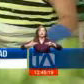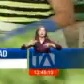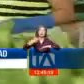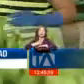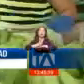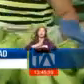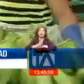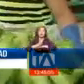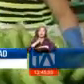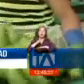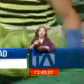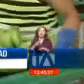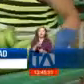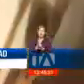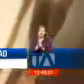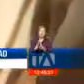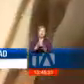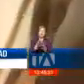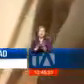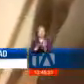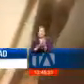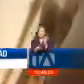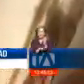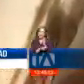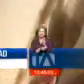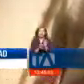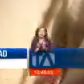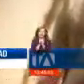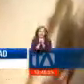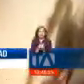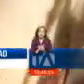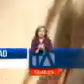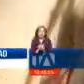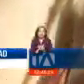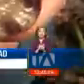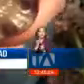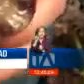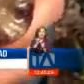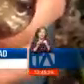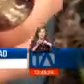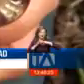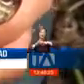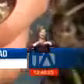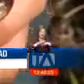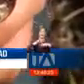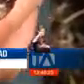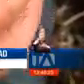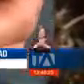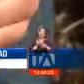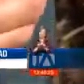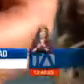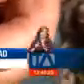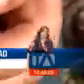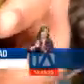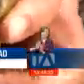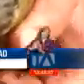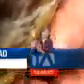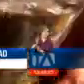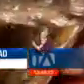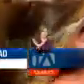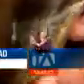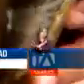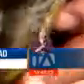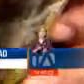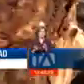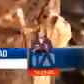establecer políticas de bioseguridad en conjunto que mantengan al Fusarium raza 4 lejos, o al menos bajo control en las plantaciones